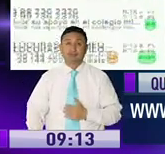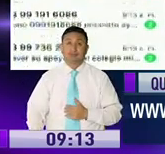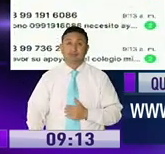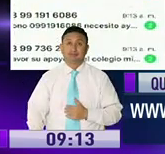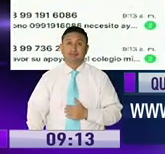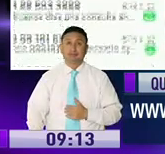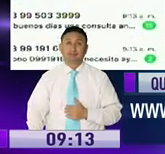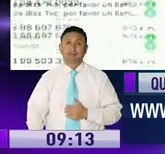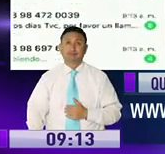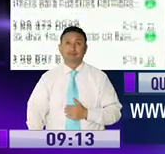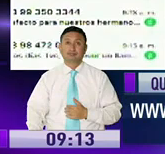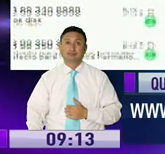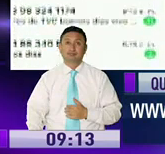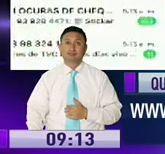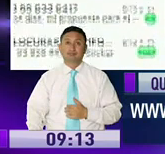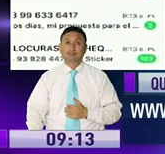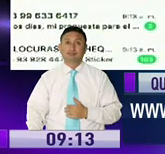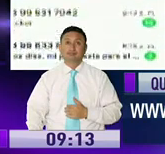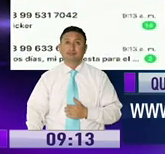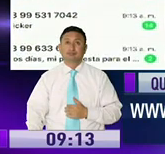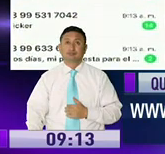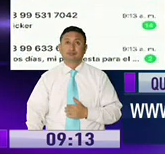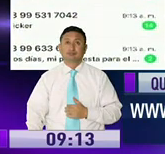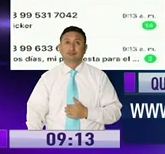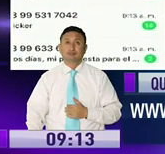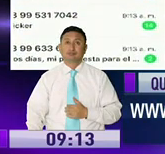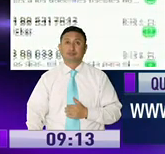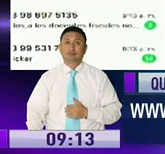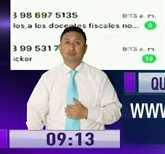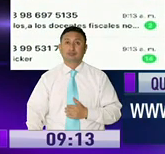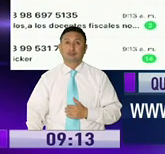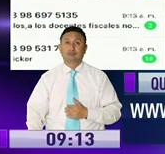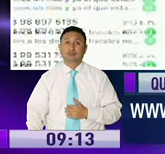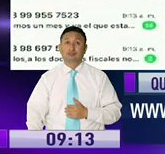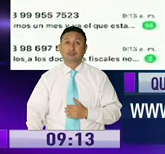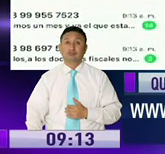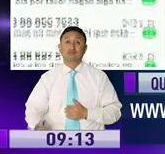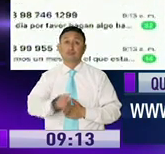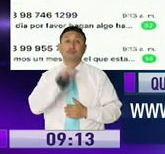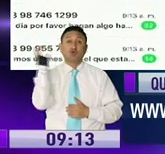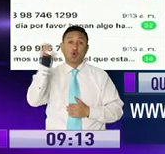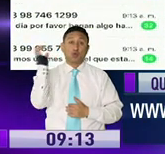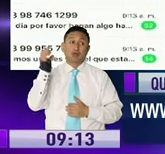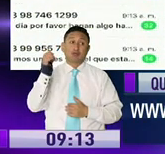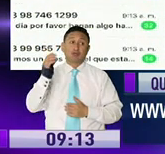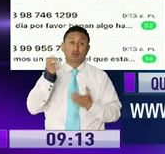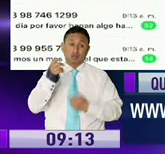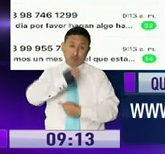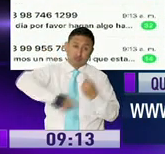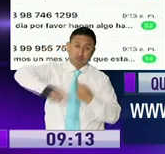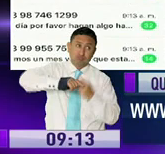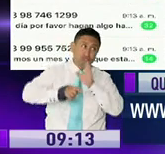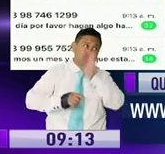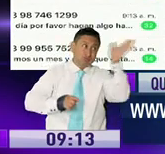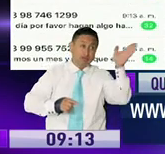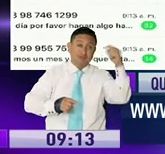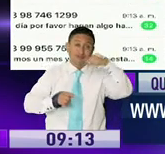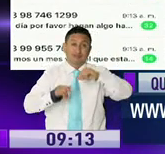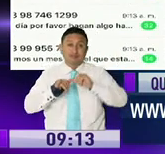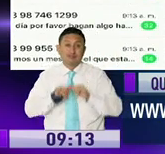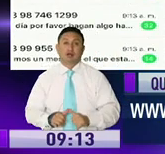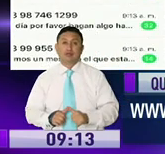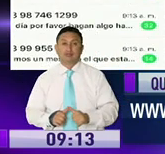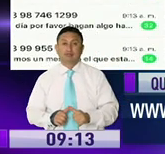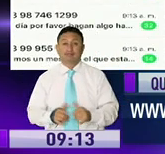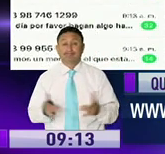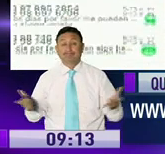dicen, nuestras fronteras están cerradas para quizás regresar, devolvernos claro. A nuestro país. Colombia, son colombianos. Se quedaron aquí.